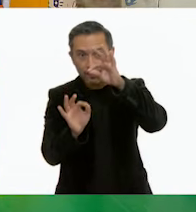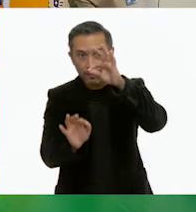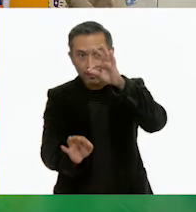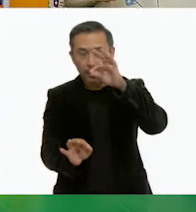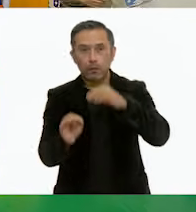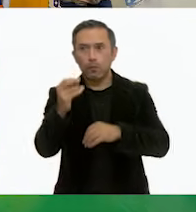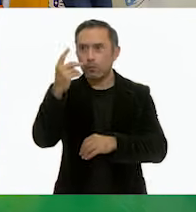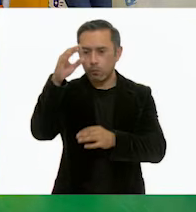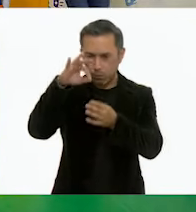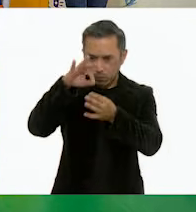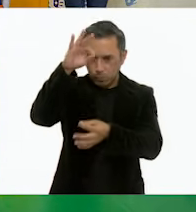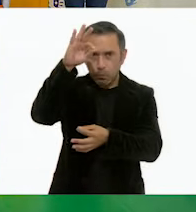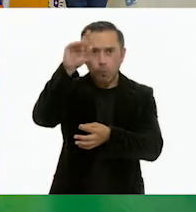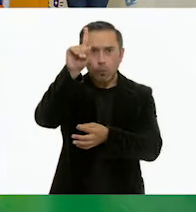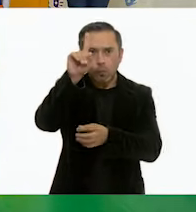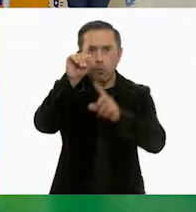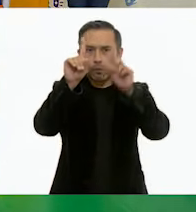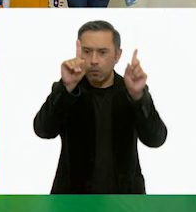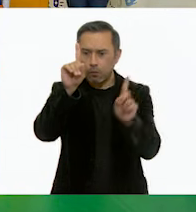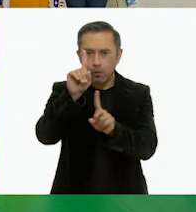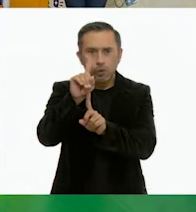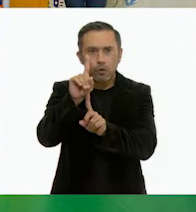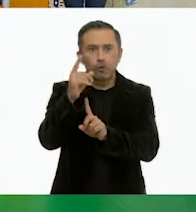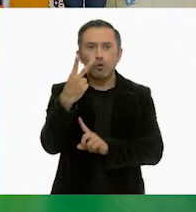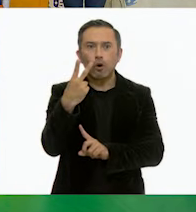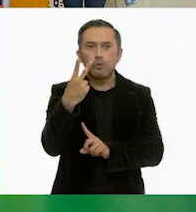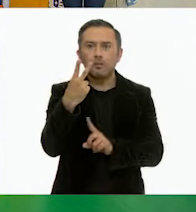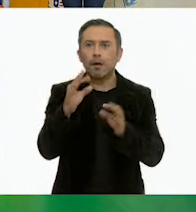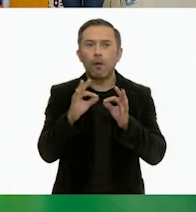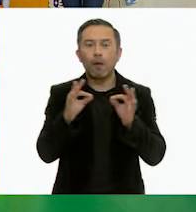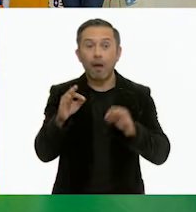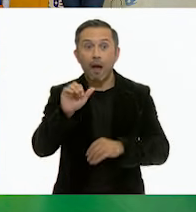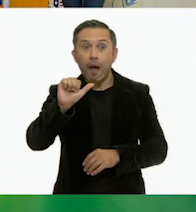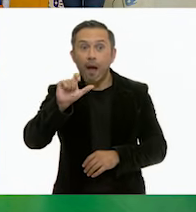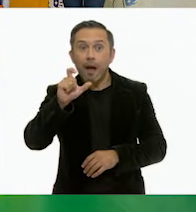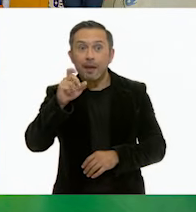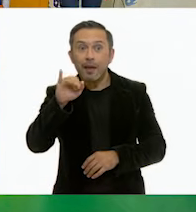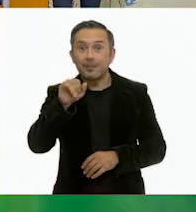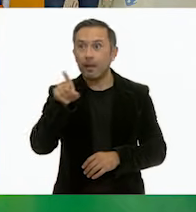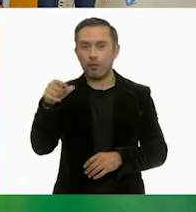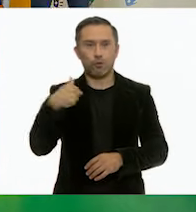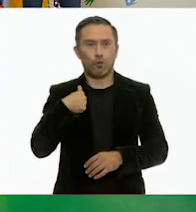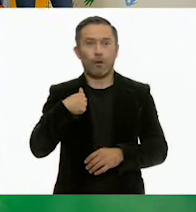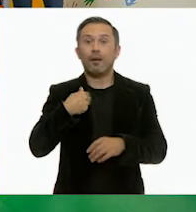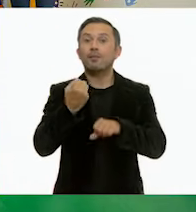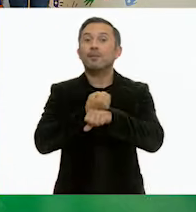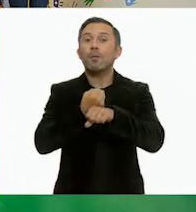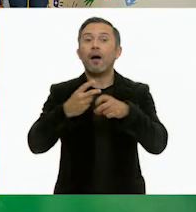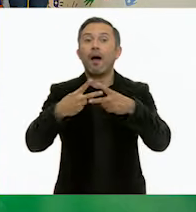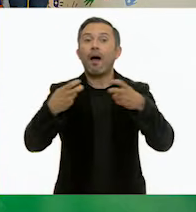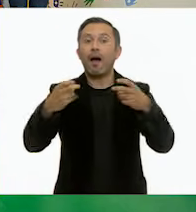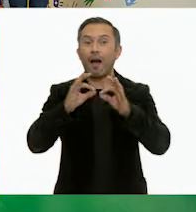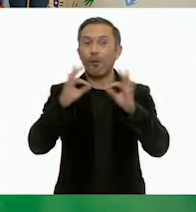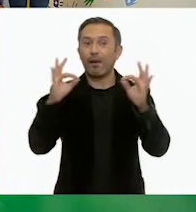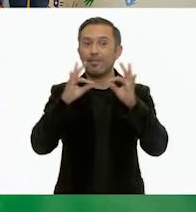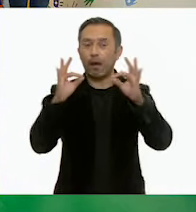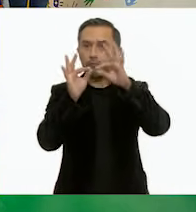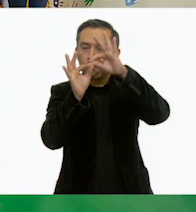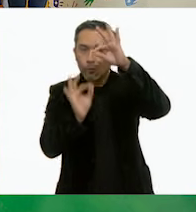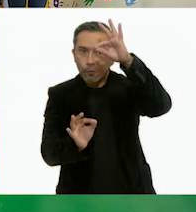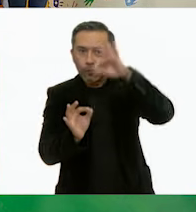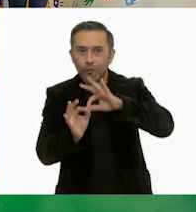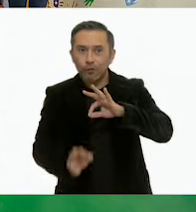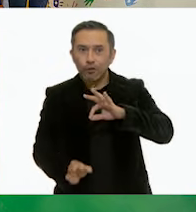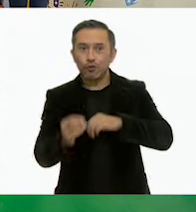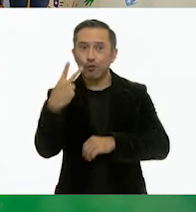Dos. Dos agujetas. Alexia mide dos agujetas. Y podemos comparar, por